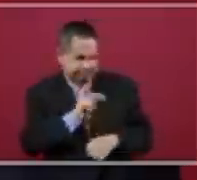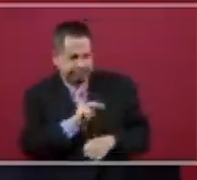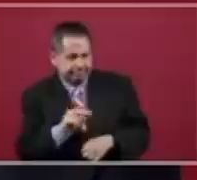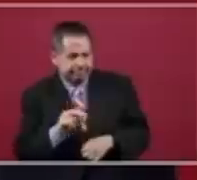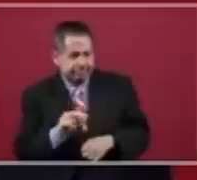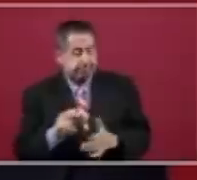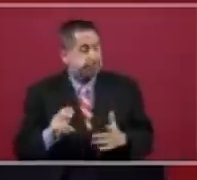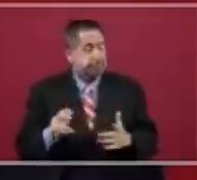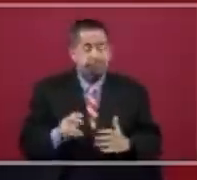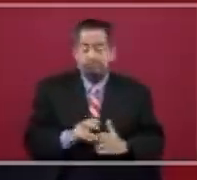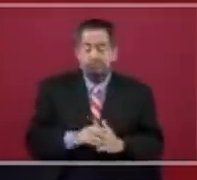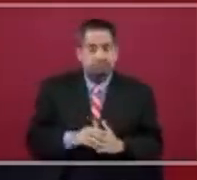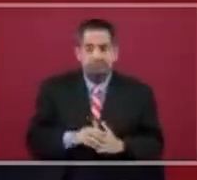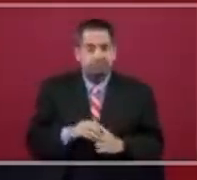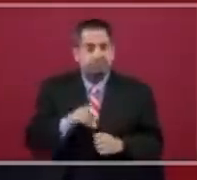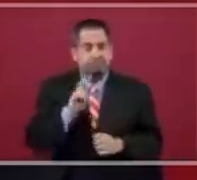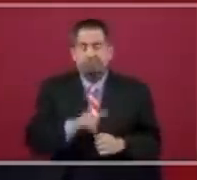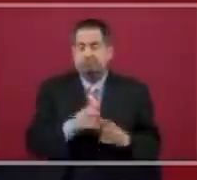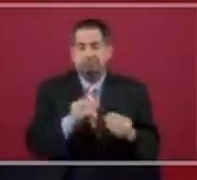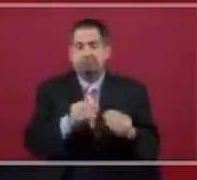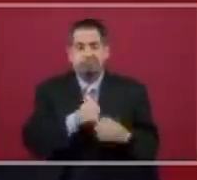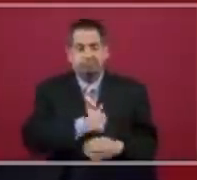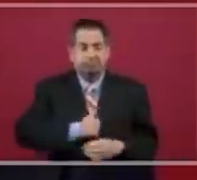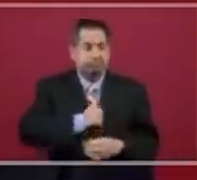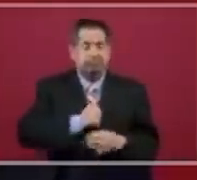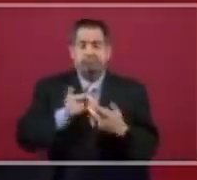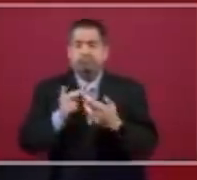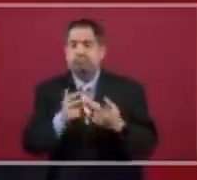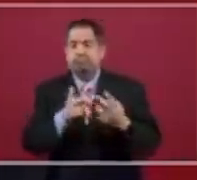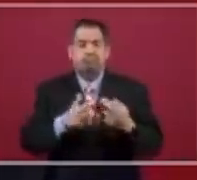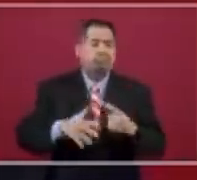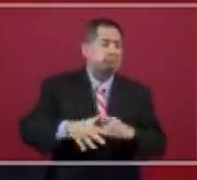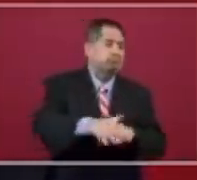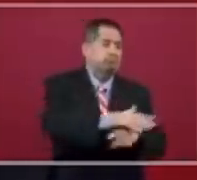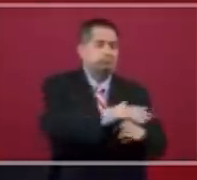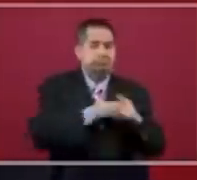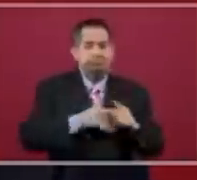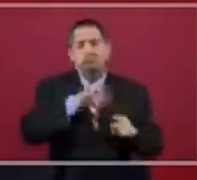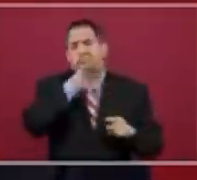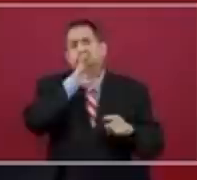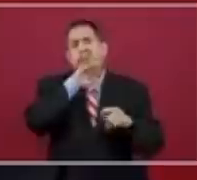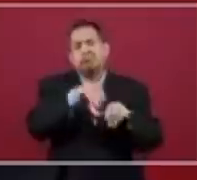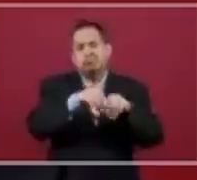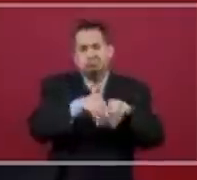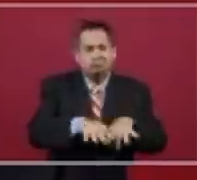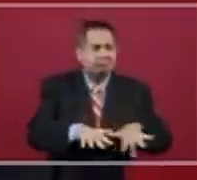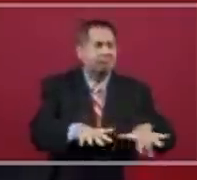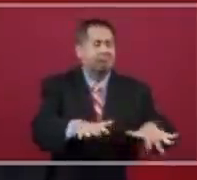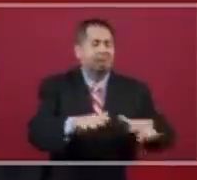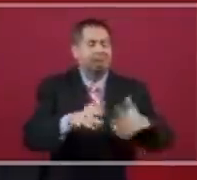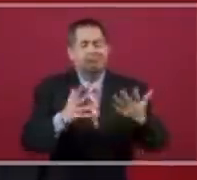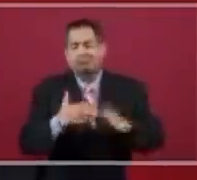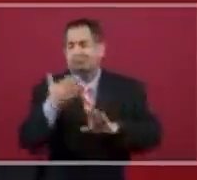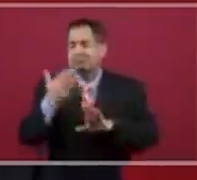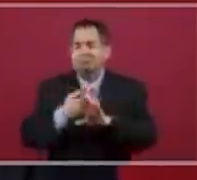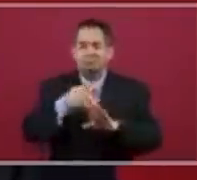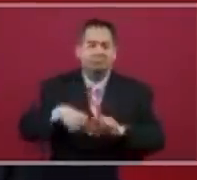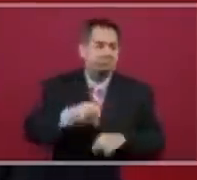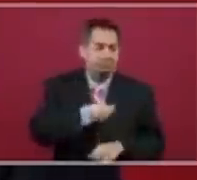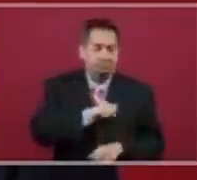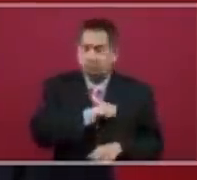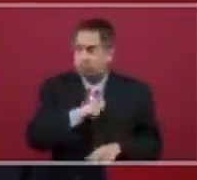de que se dañe el medio ambiente, que hay contaminación del agua, que se afecte la salud del